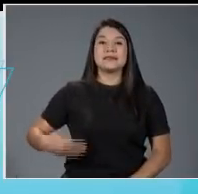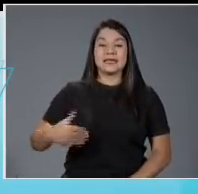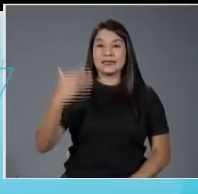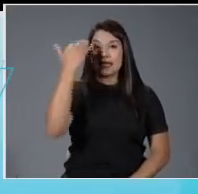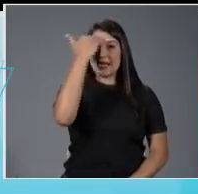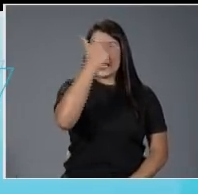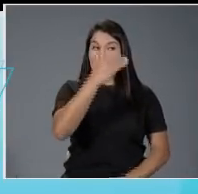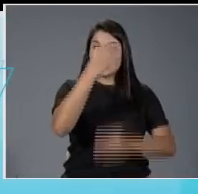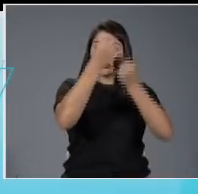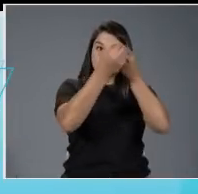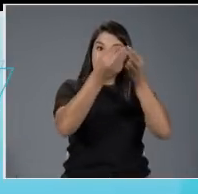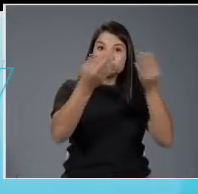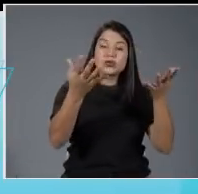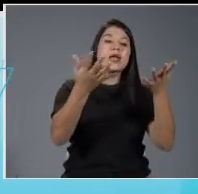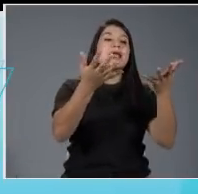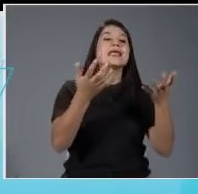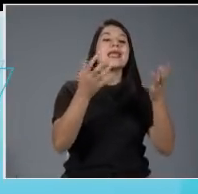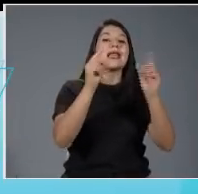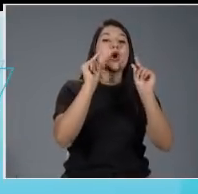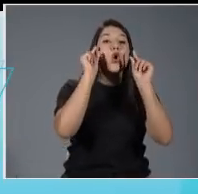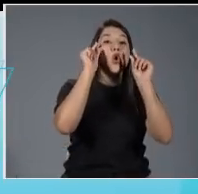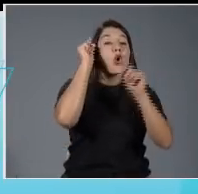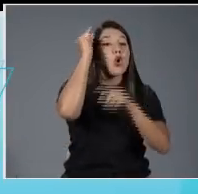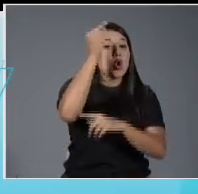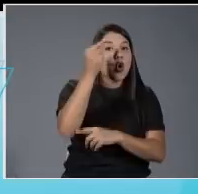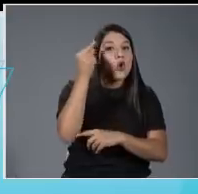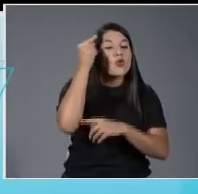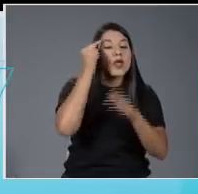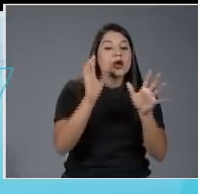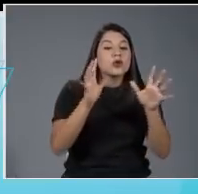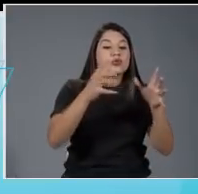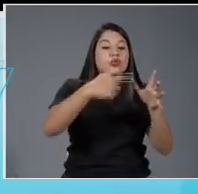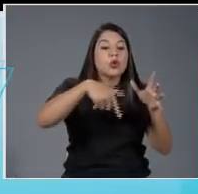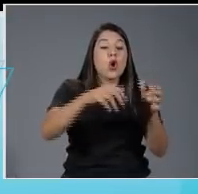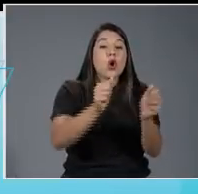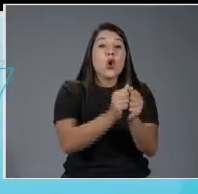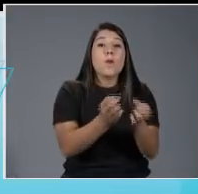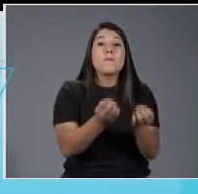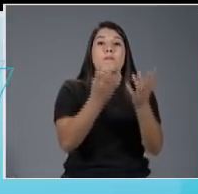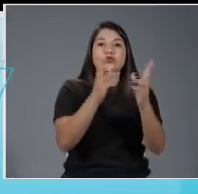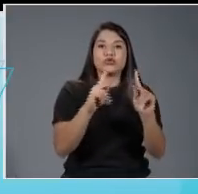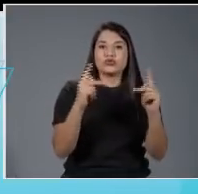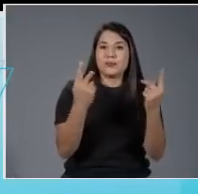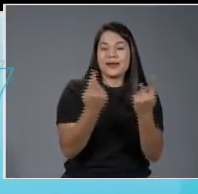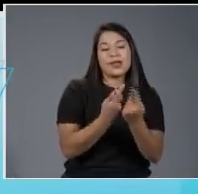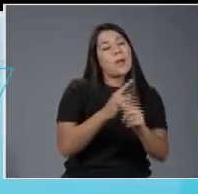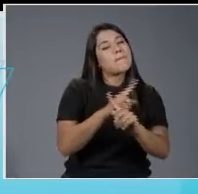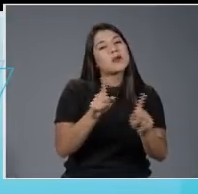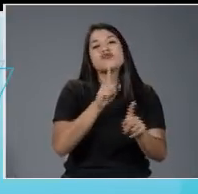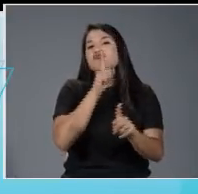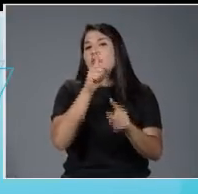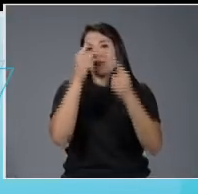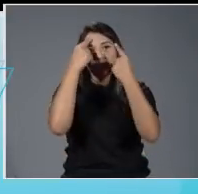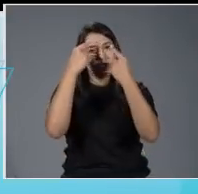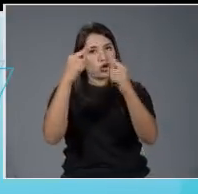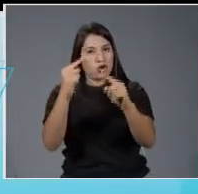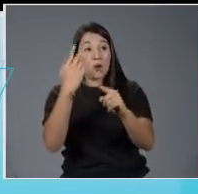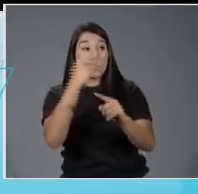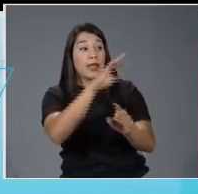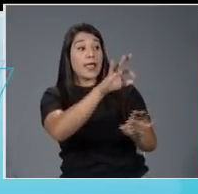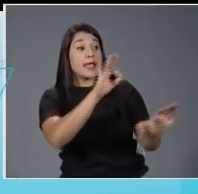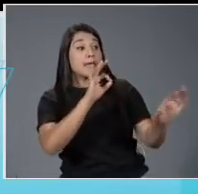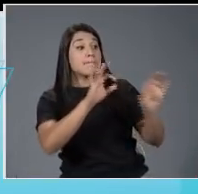era un gobierno multipartidista, en el fondo eso no lo logró, porque hubo partidos políticos que no estuvieron de acuerdo.